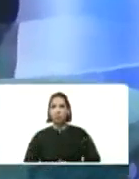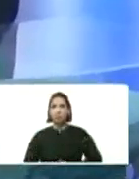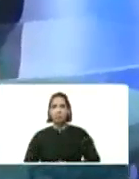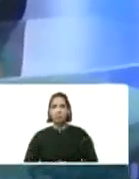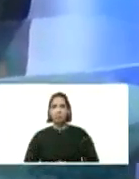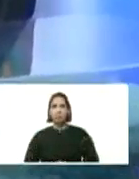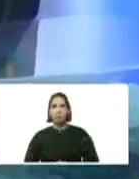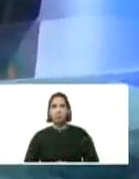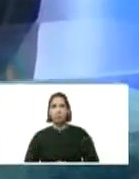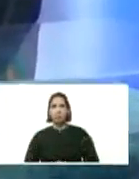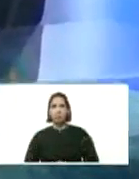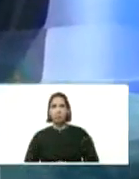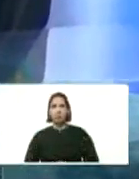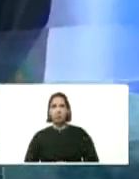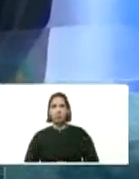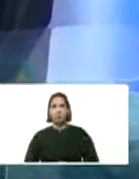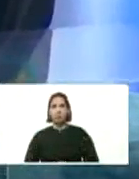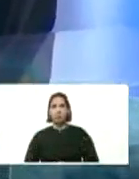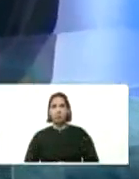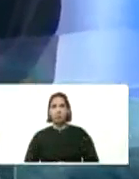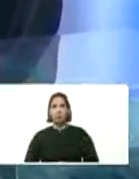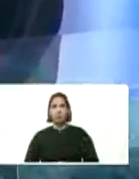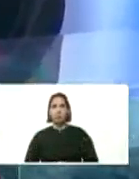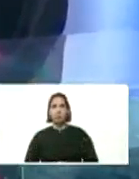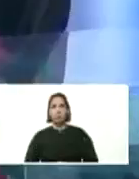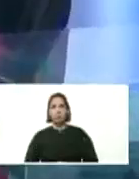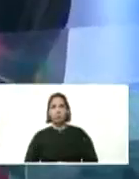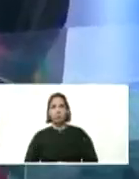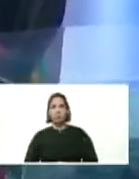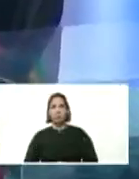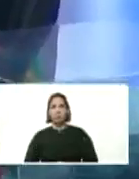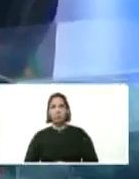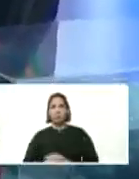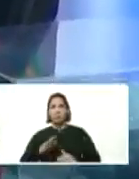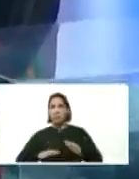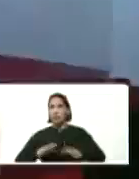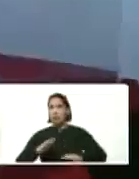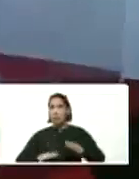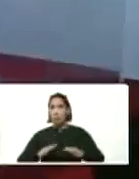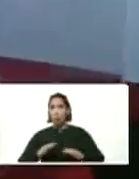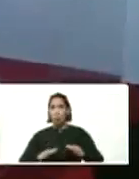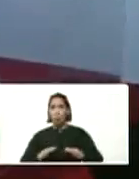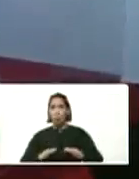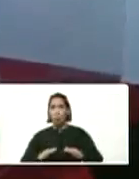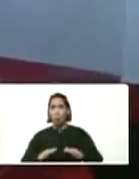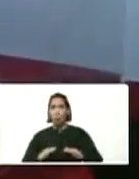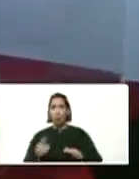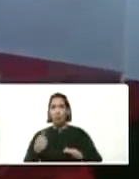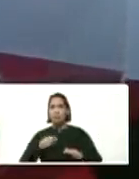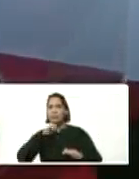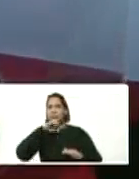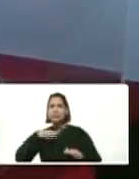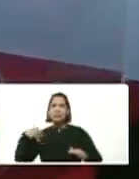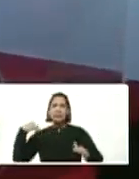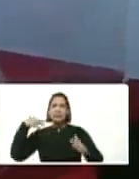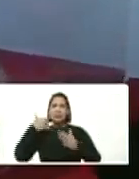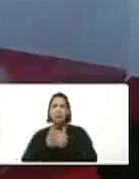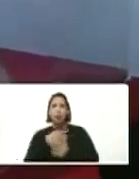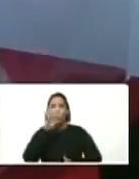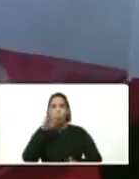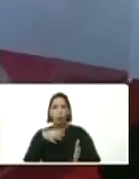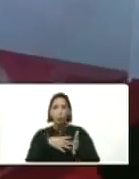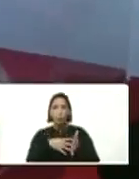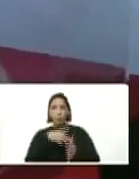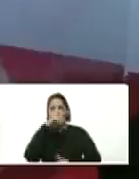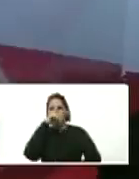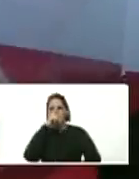Para 4.000 en tambor. Sí. Es un tambor que tiene una historia de 4.000 años.